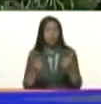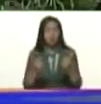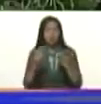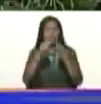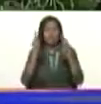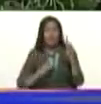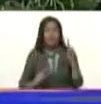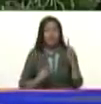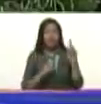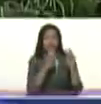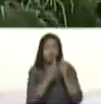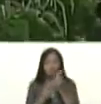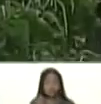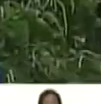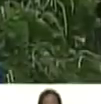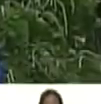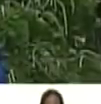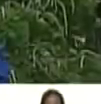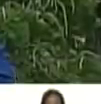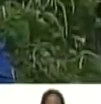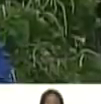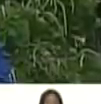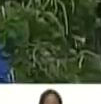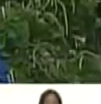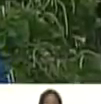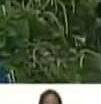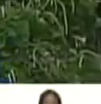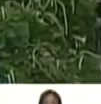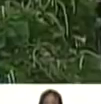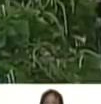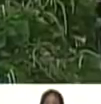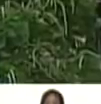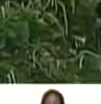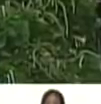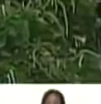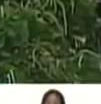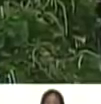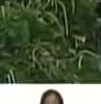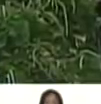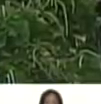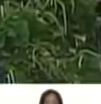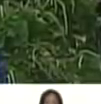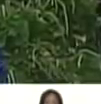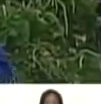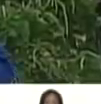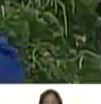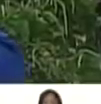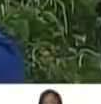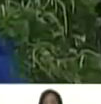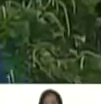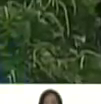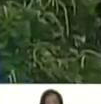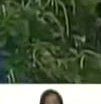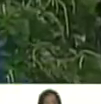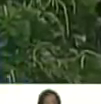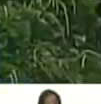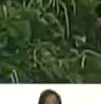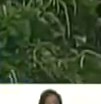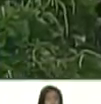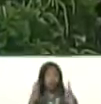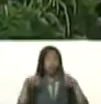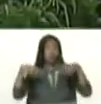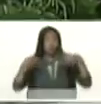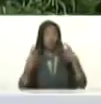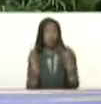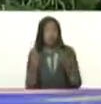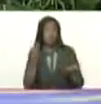energético, financiero, de inversiones. Estuvimos conversando todas las nuevas inversiones que se